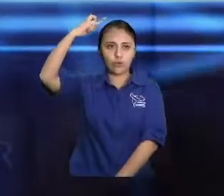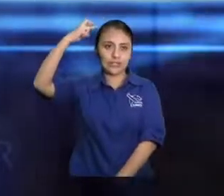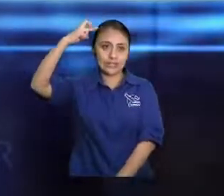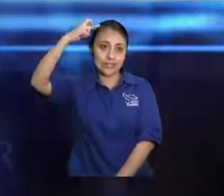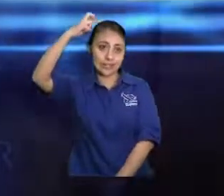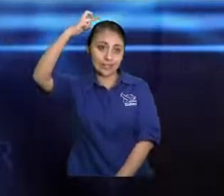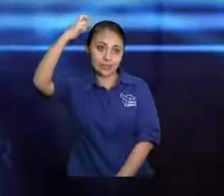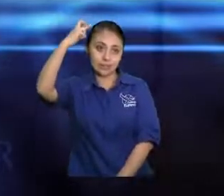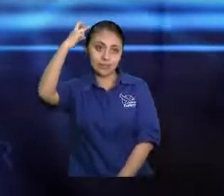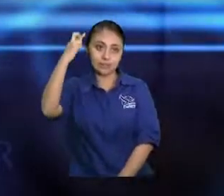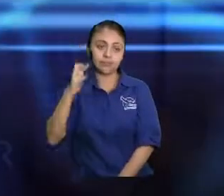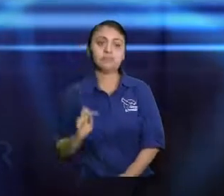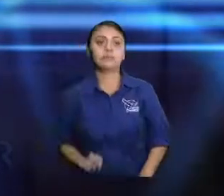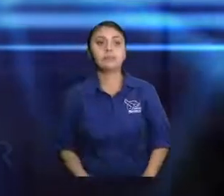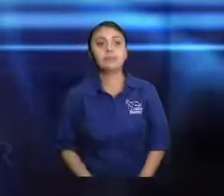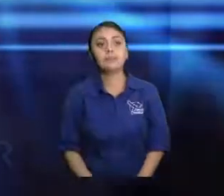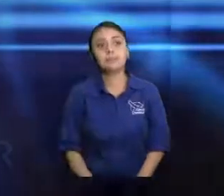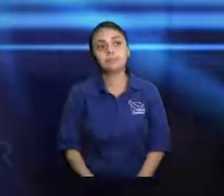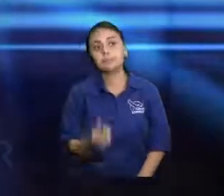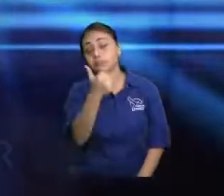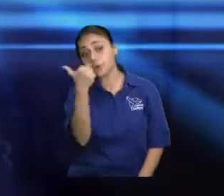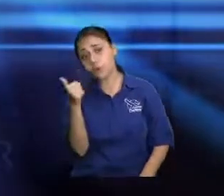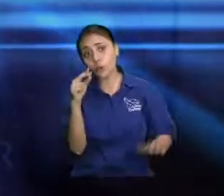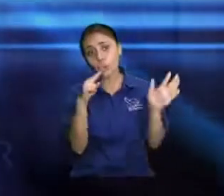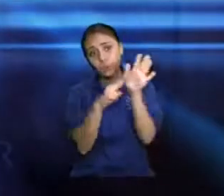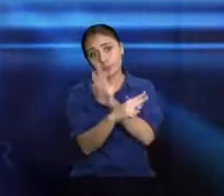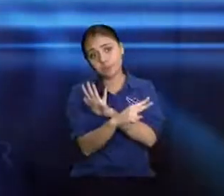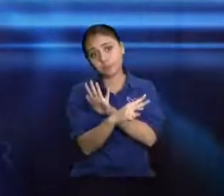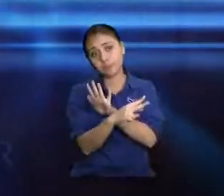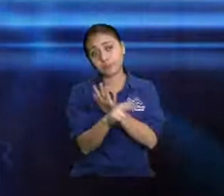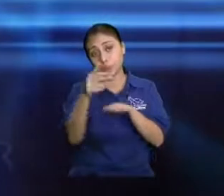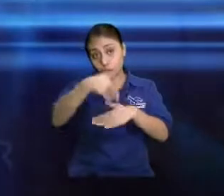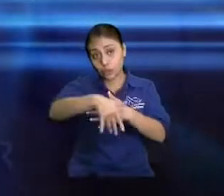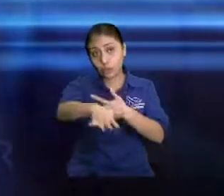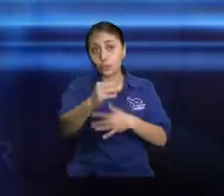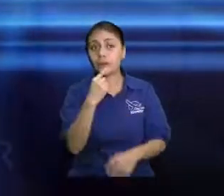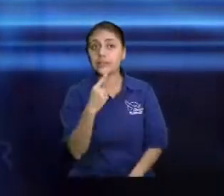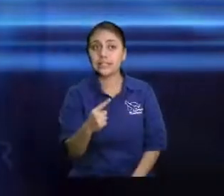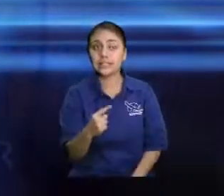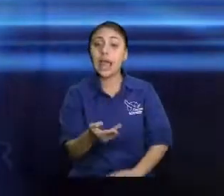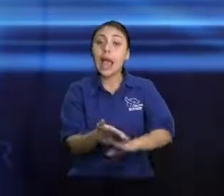El siguiente versículo de este 1 Tesalonicenses 5:20, que sería el 21, dice: antes bien,